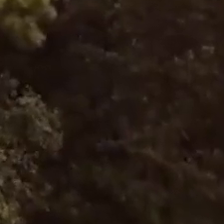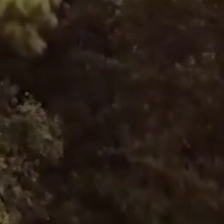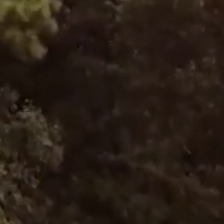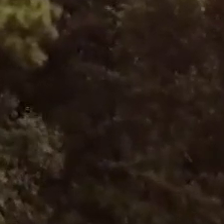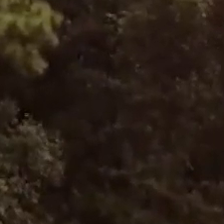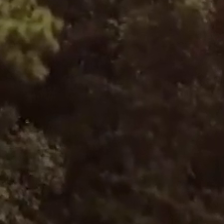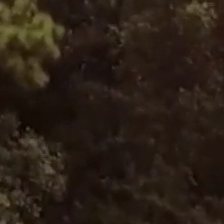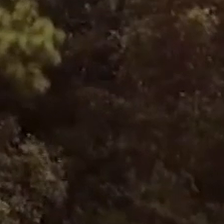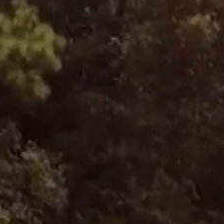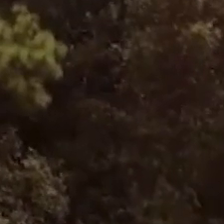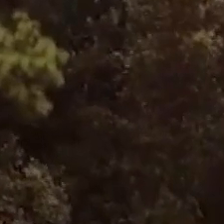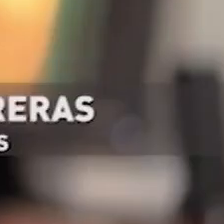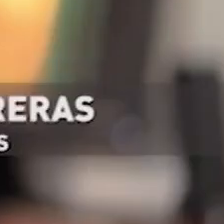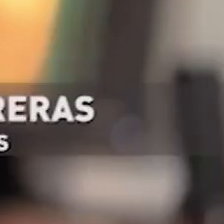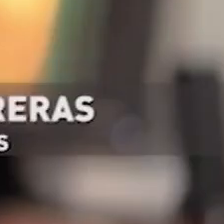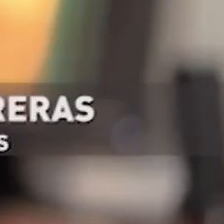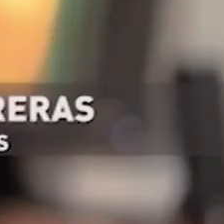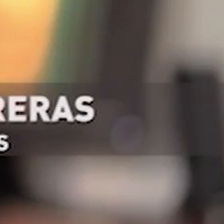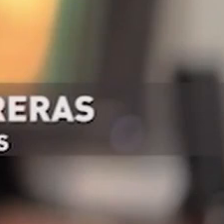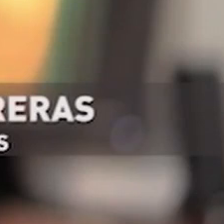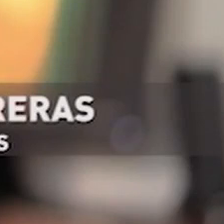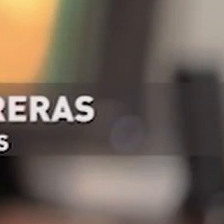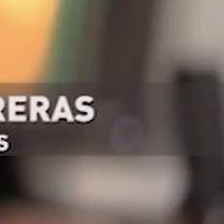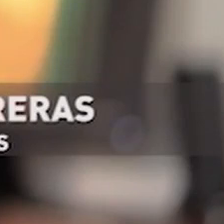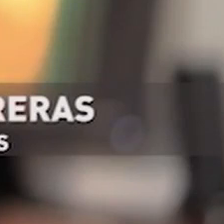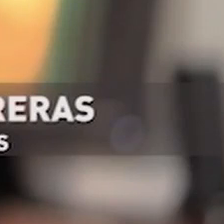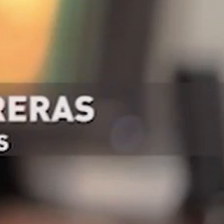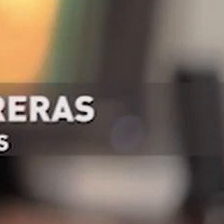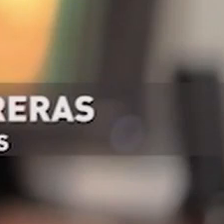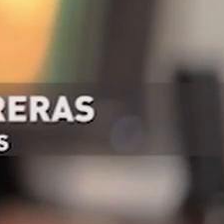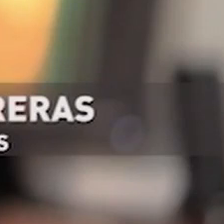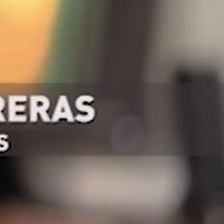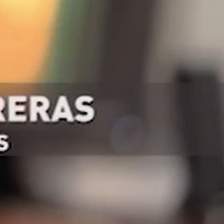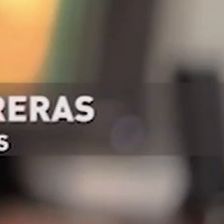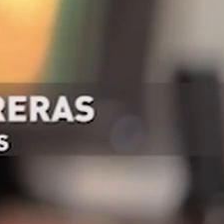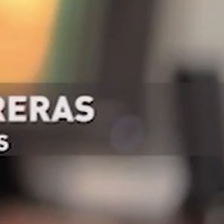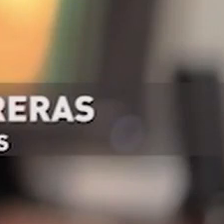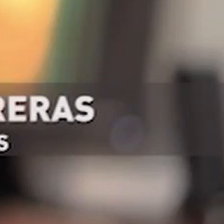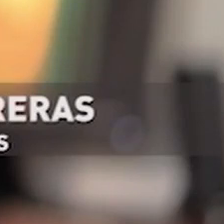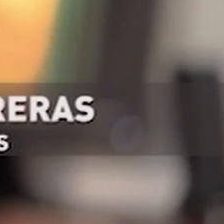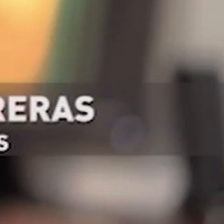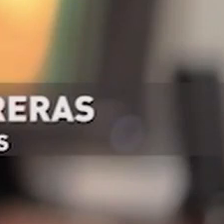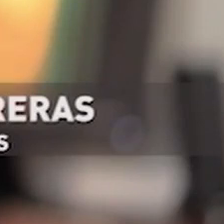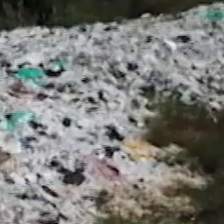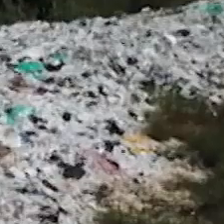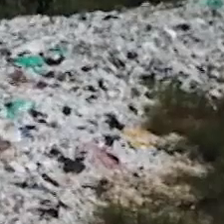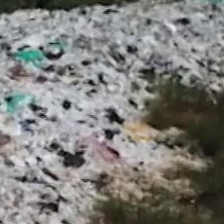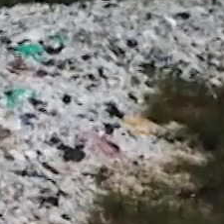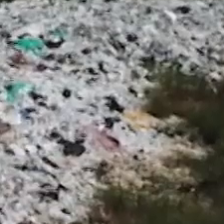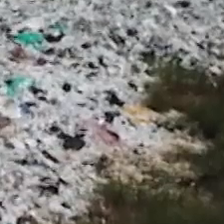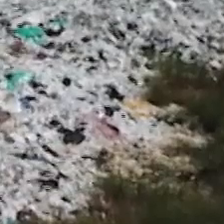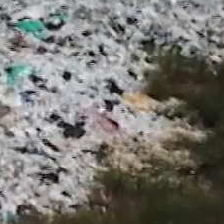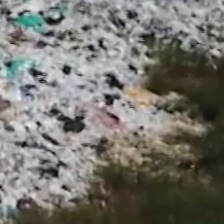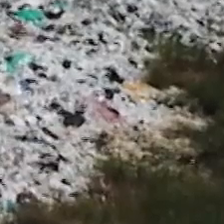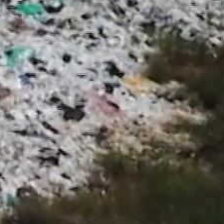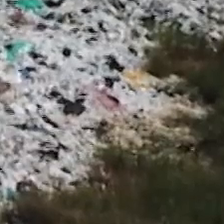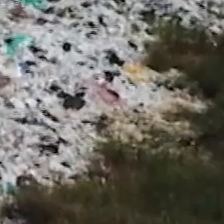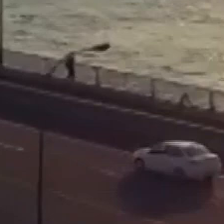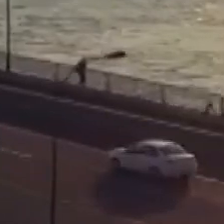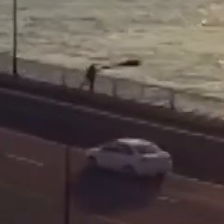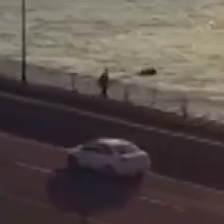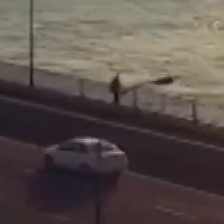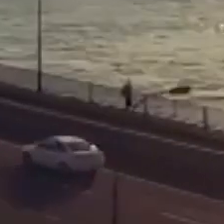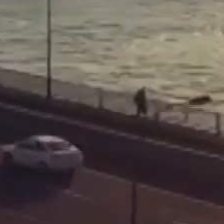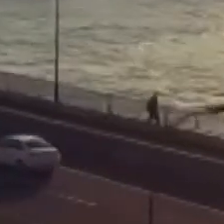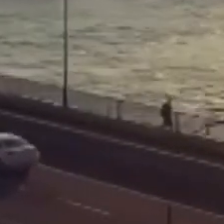recursos naturales del planeta. Empezamos a generar residuos que le vamos ganando tiempo a la